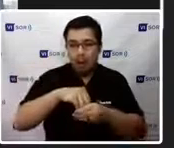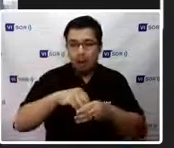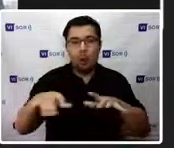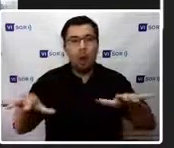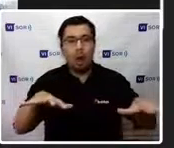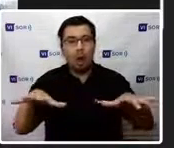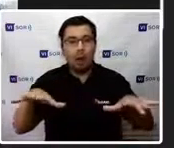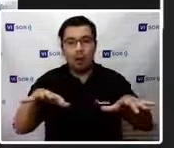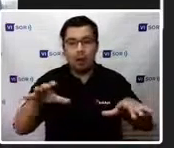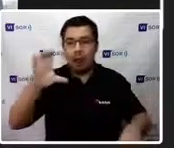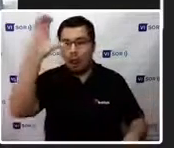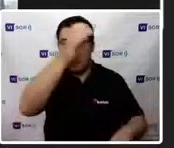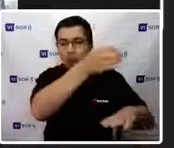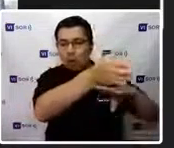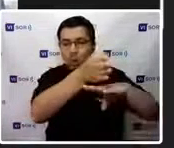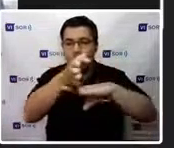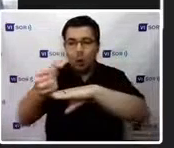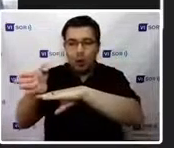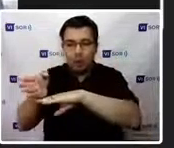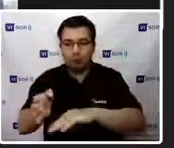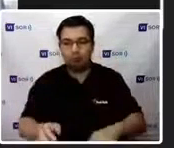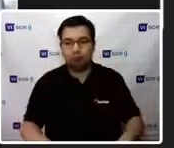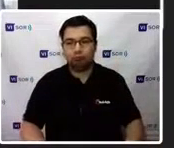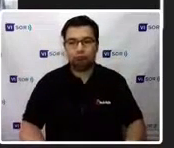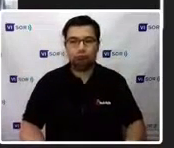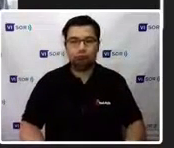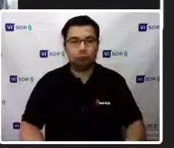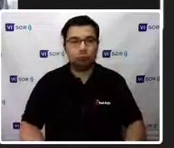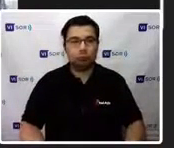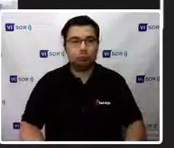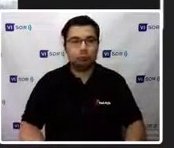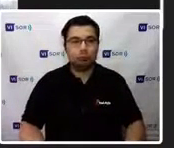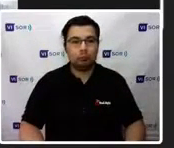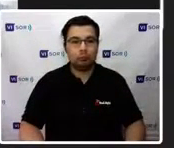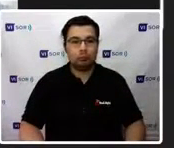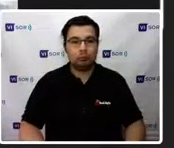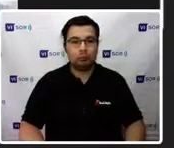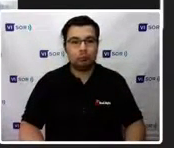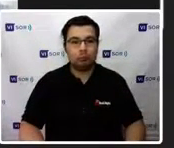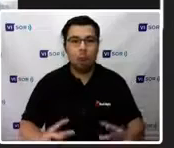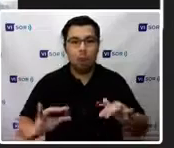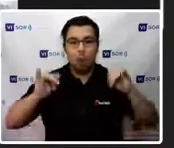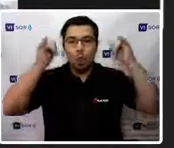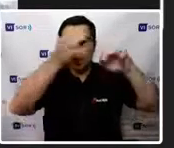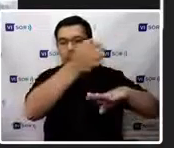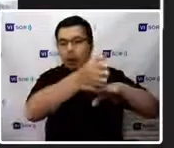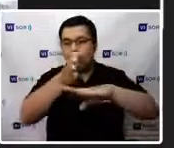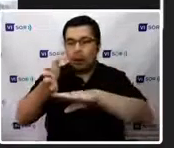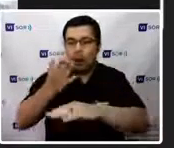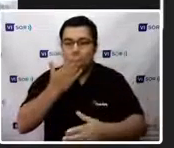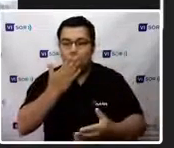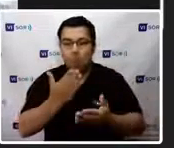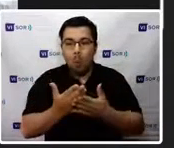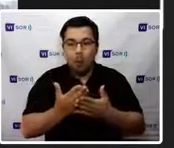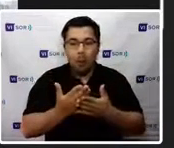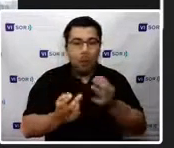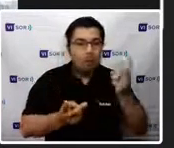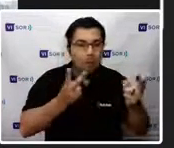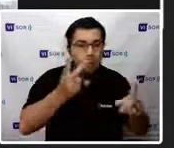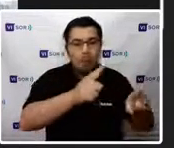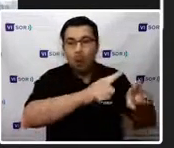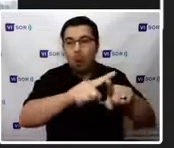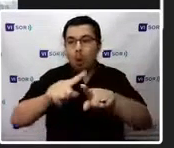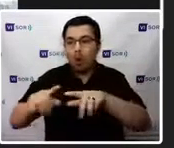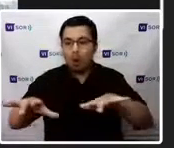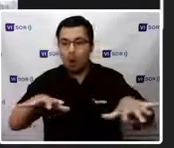que tú realizas, y que también, ¿no es cierto?, luego, ¿no es cierto?, cuando miramos otros componentes de ecoturismo, tienen que ver con el impacto